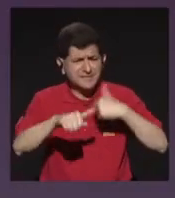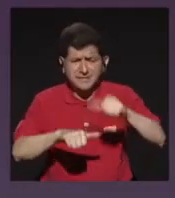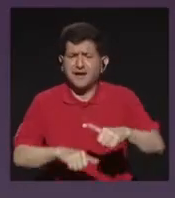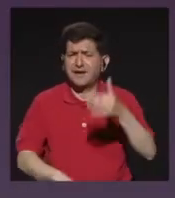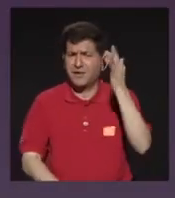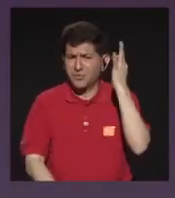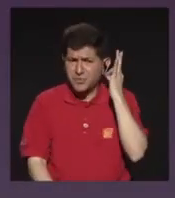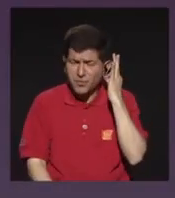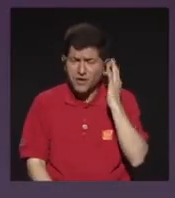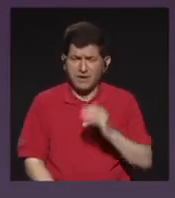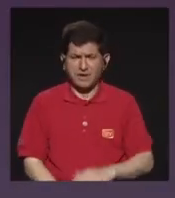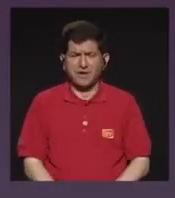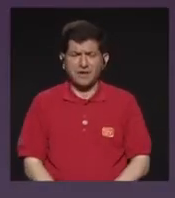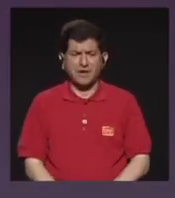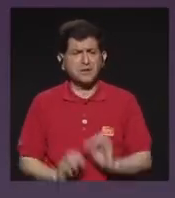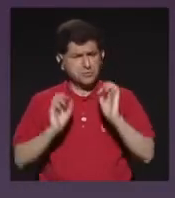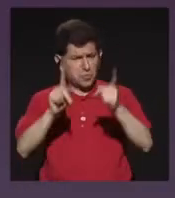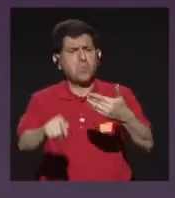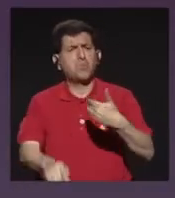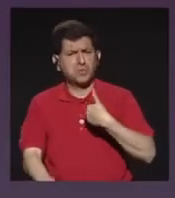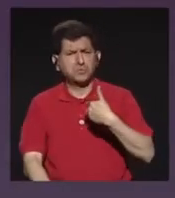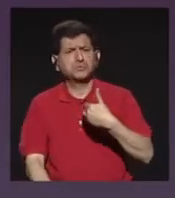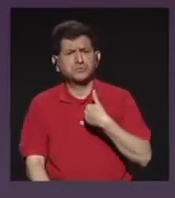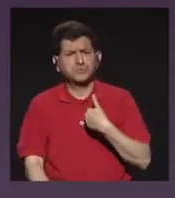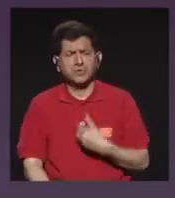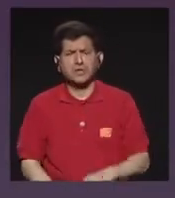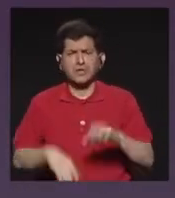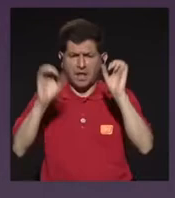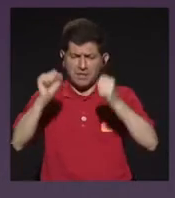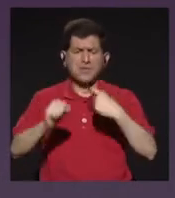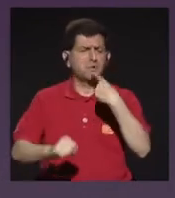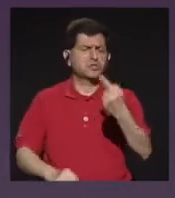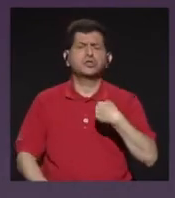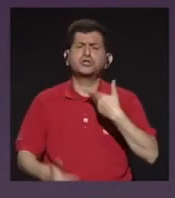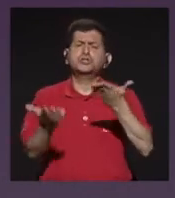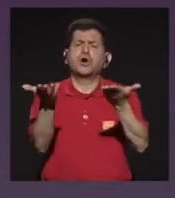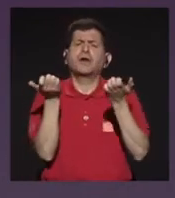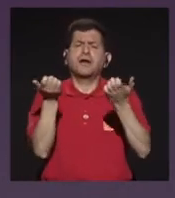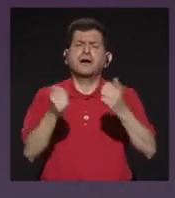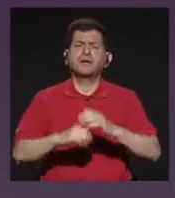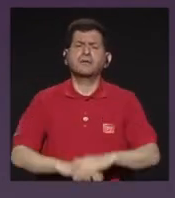las mujeres tengamos la oportunidad de levantar la mano y decir